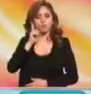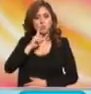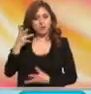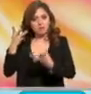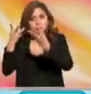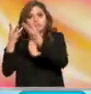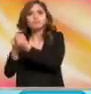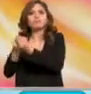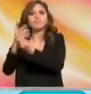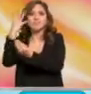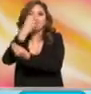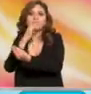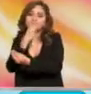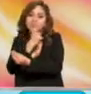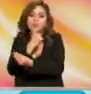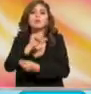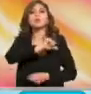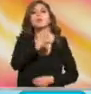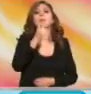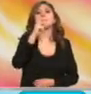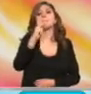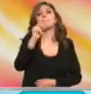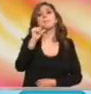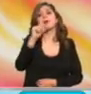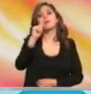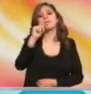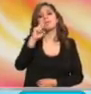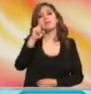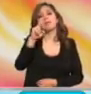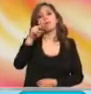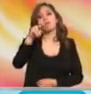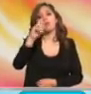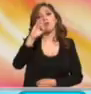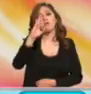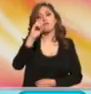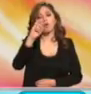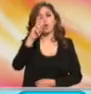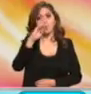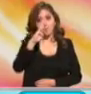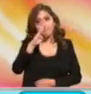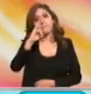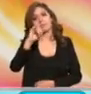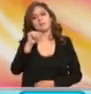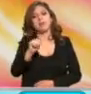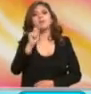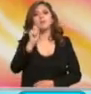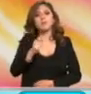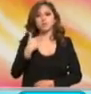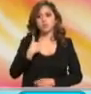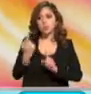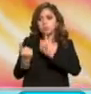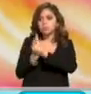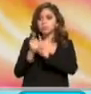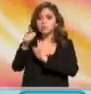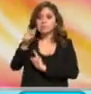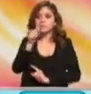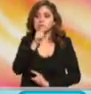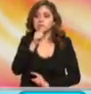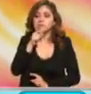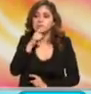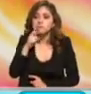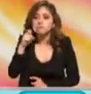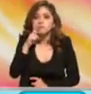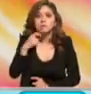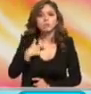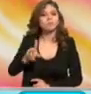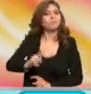es un pánico, y tienen que ver, si se fijan, son etimologías, con el tener contacto con personas vírgenes. Entonces, la idea de que tener